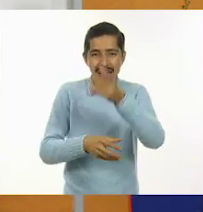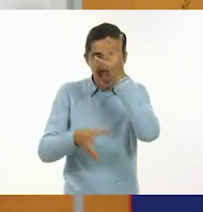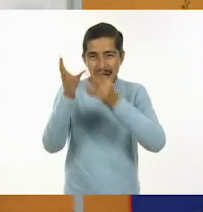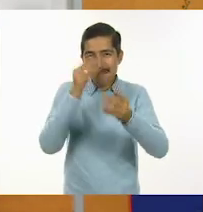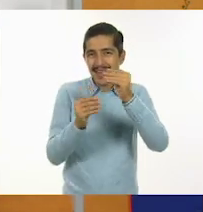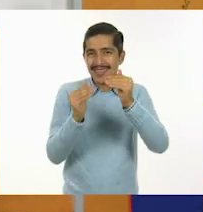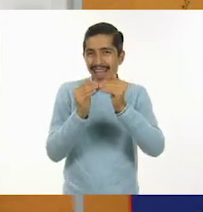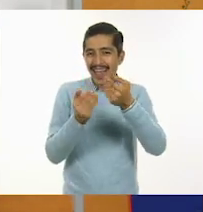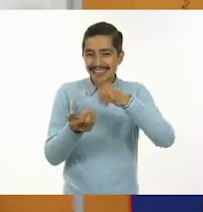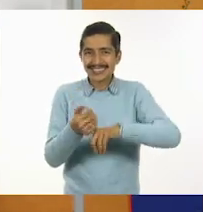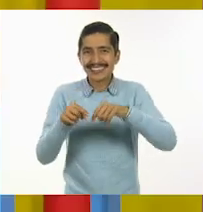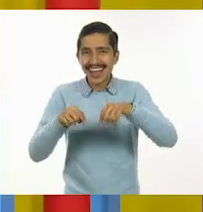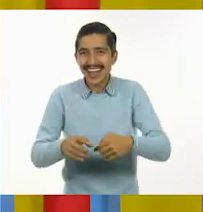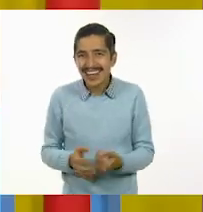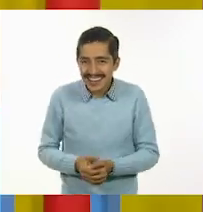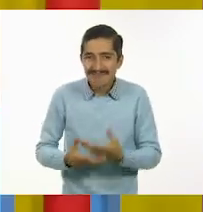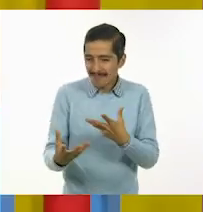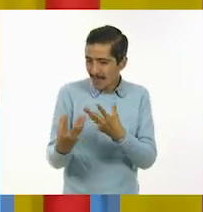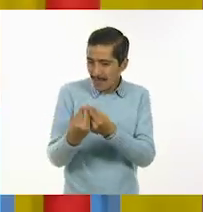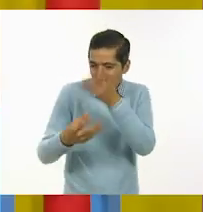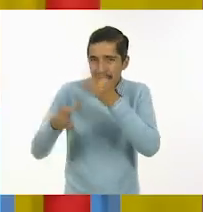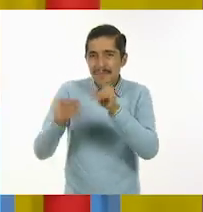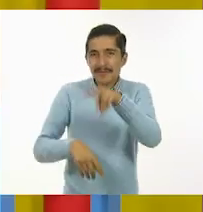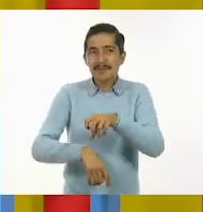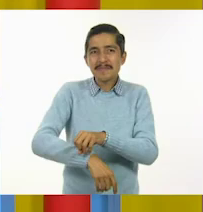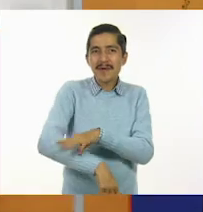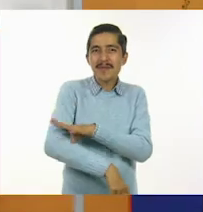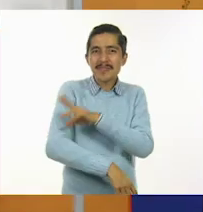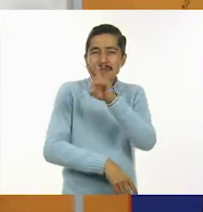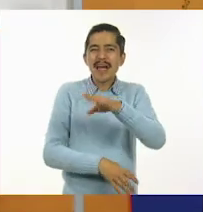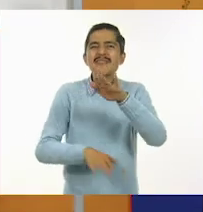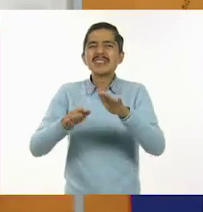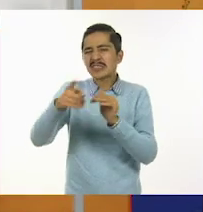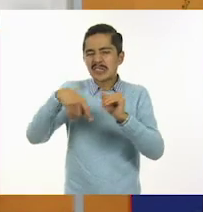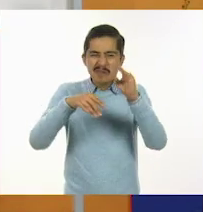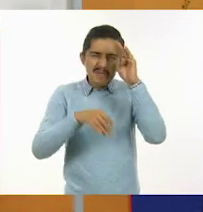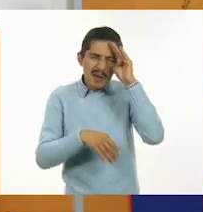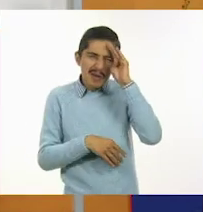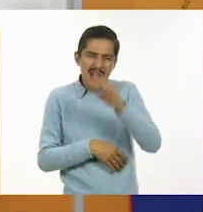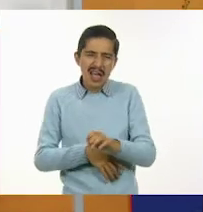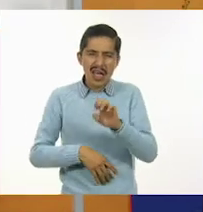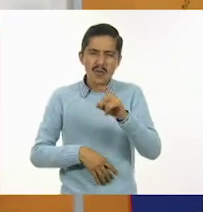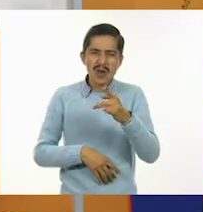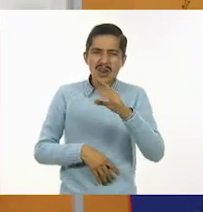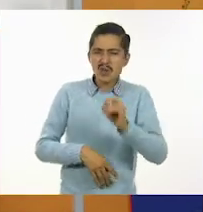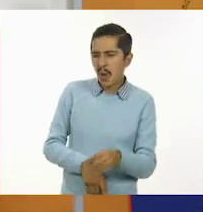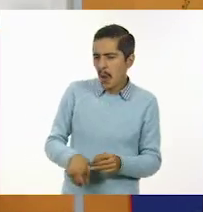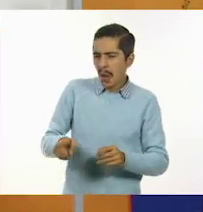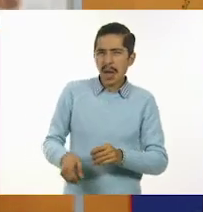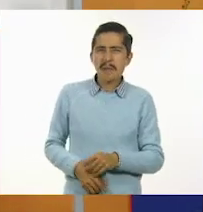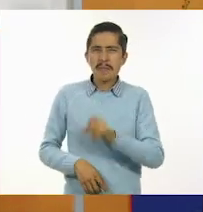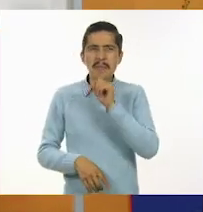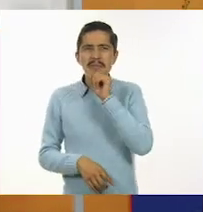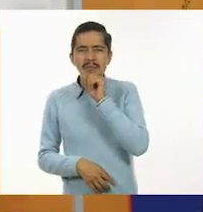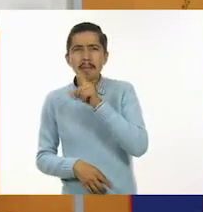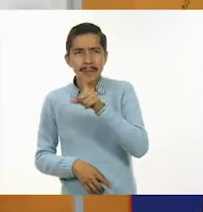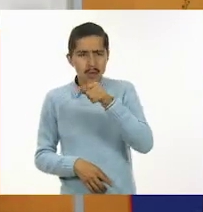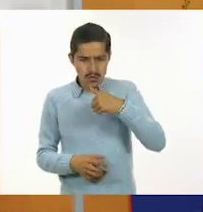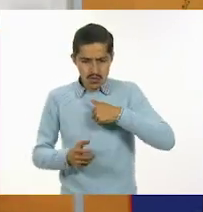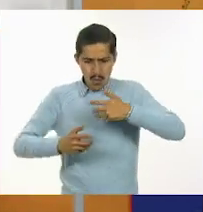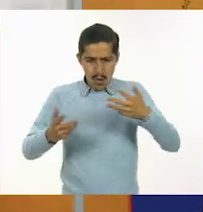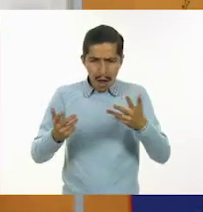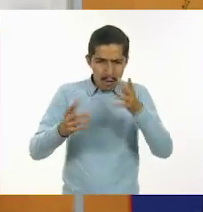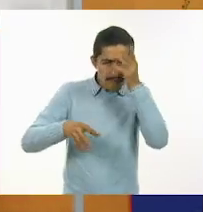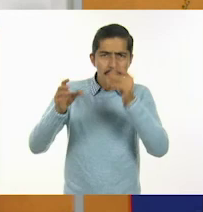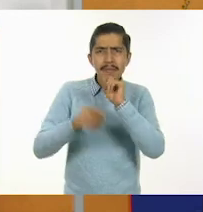hemos estado aprendiendo juntos. Claro. Es muy emocionante, porque a lo mejor pensarían, ay, es que el genio... No, no, no, no. También los genios aprendemos, los